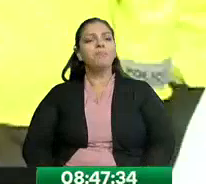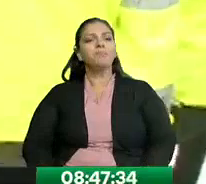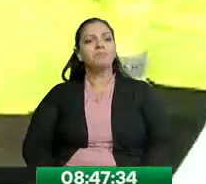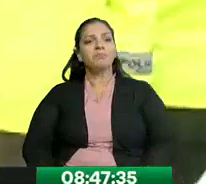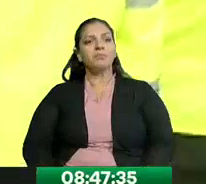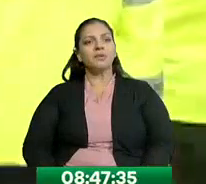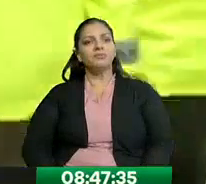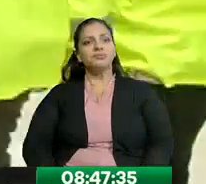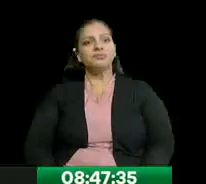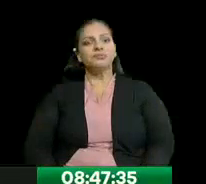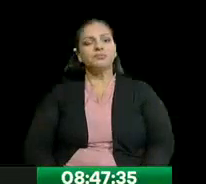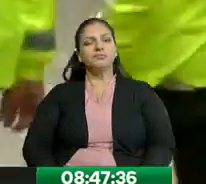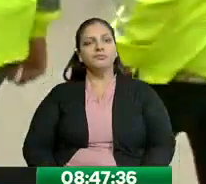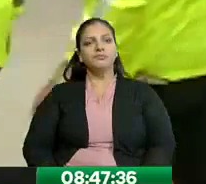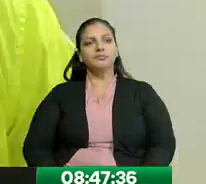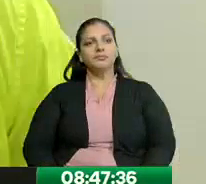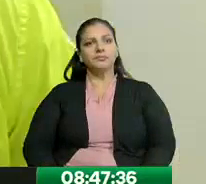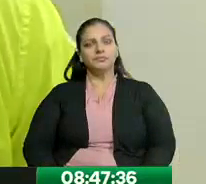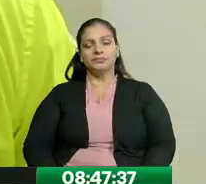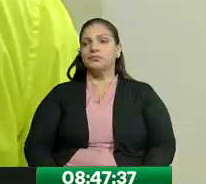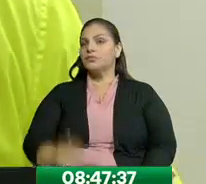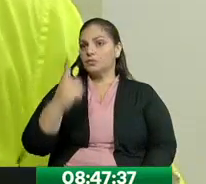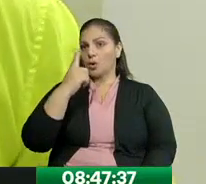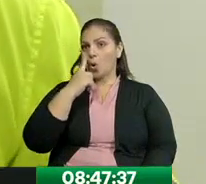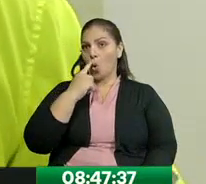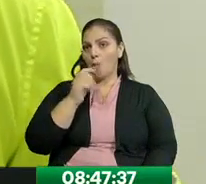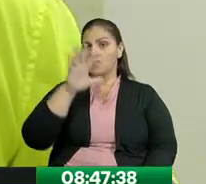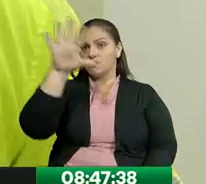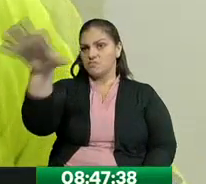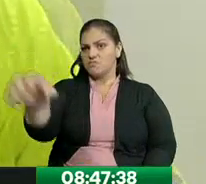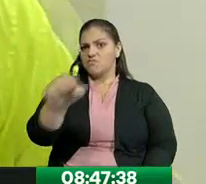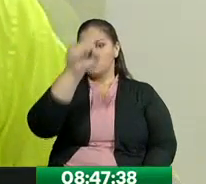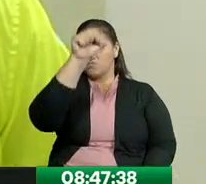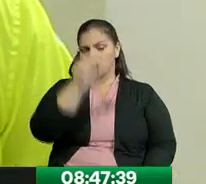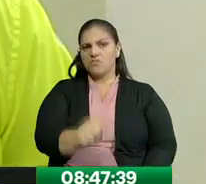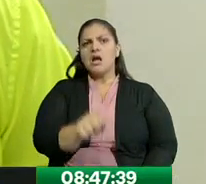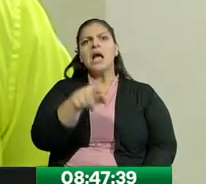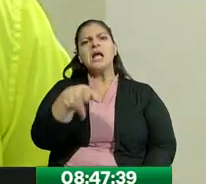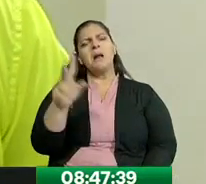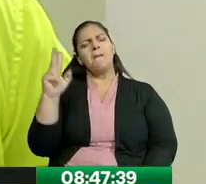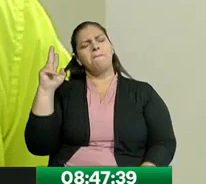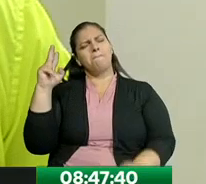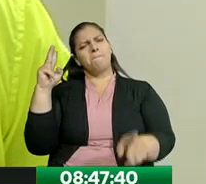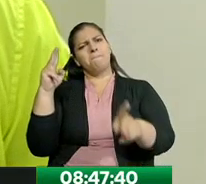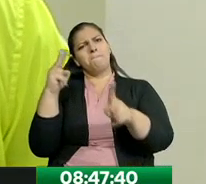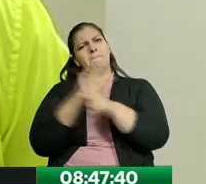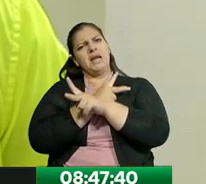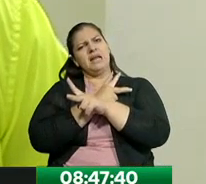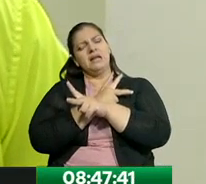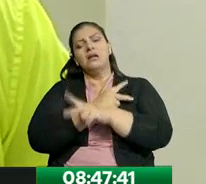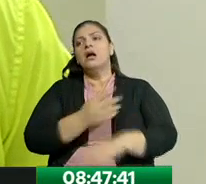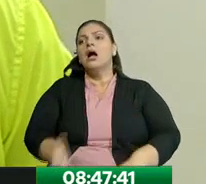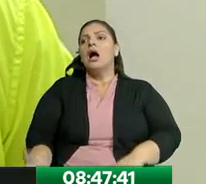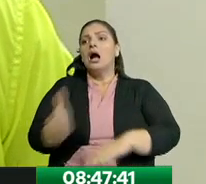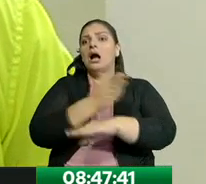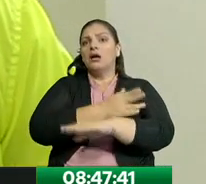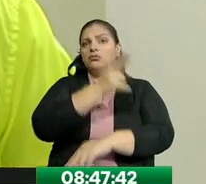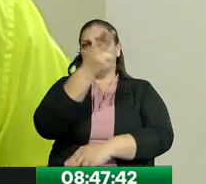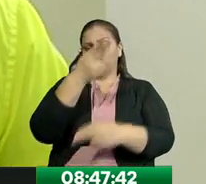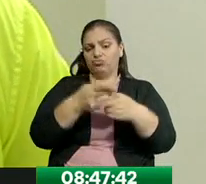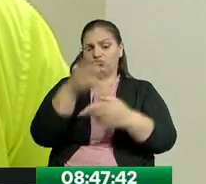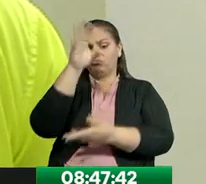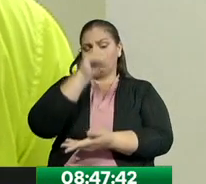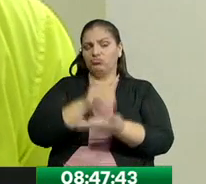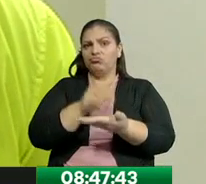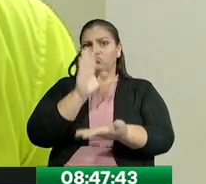una persona de mucha peligrosidad encontraba emitida una orden de prisión preventiva por el delito de